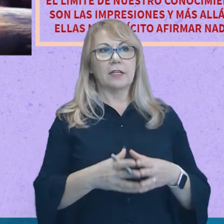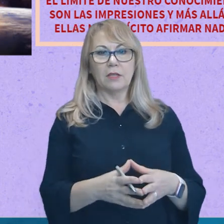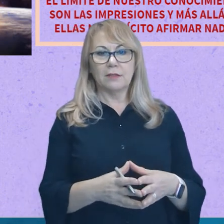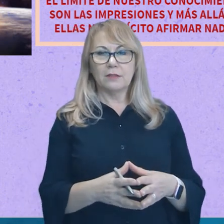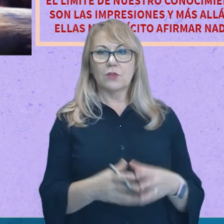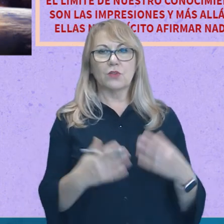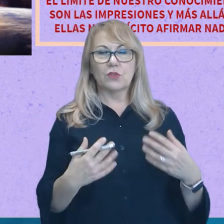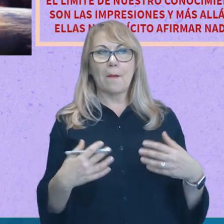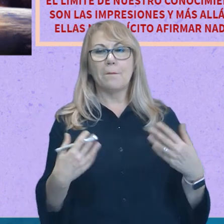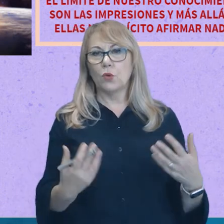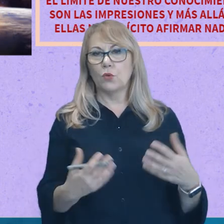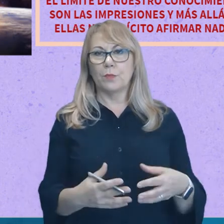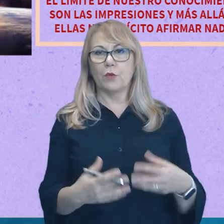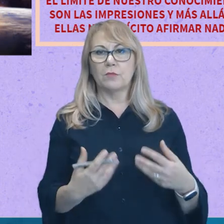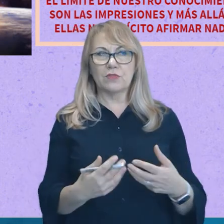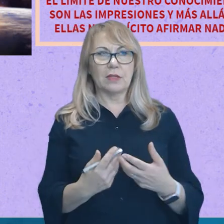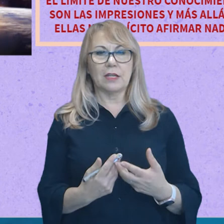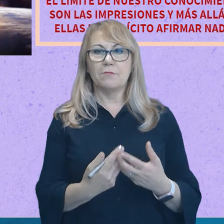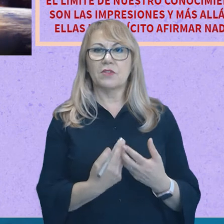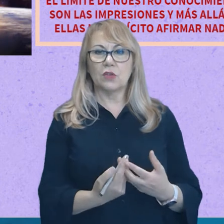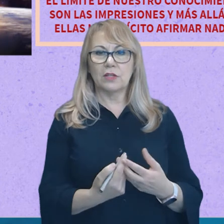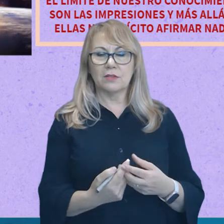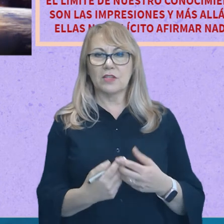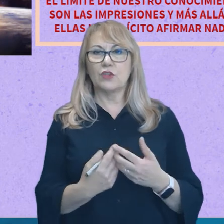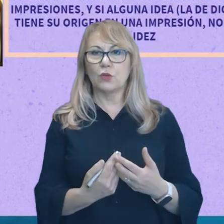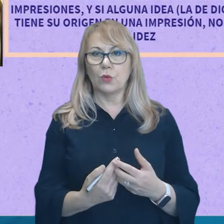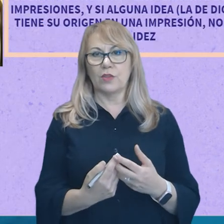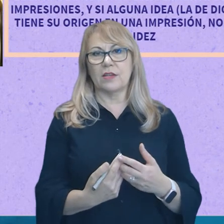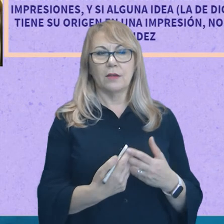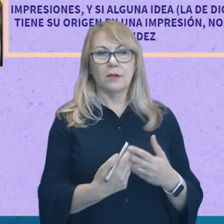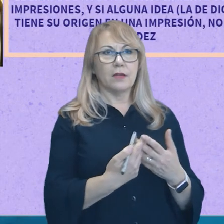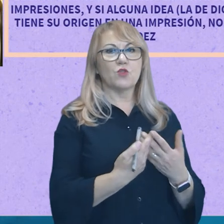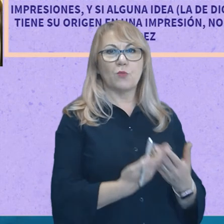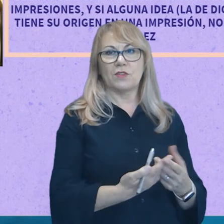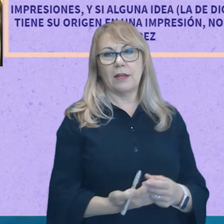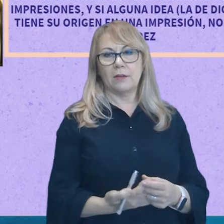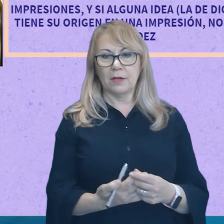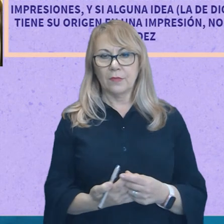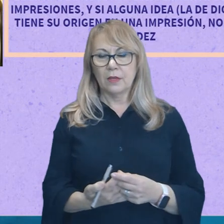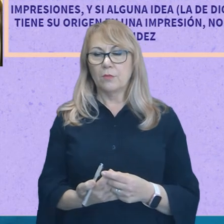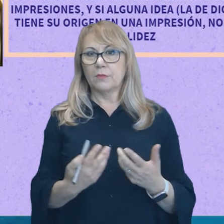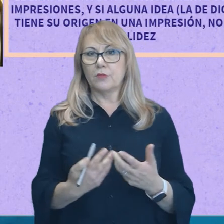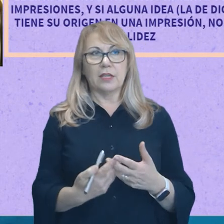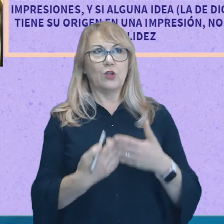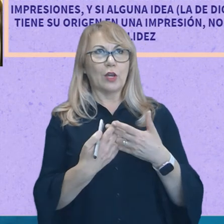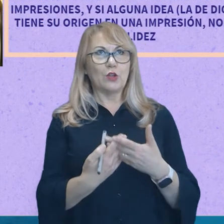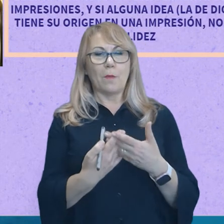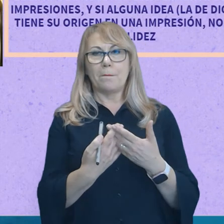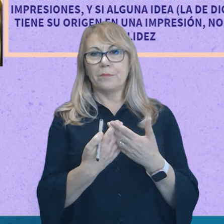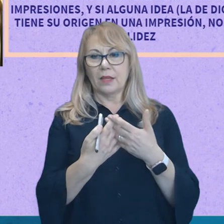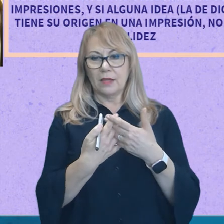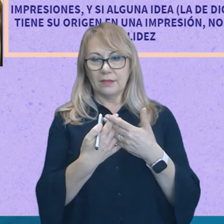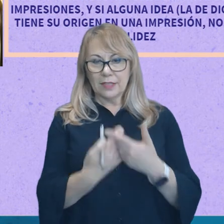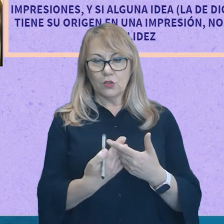Porque realmente nosotros tampoco podemos tener impresiones de ese yo o de esa supuesta alma. ¿Por qué? Porque lo que